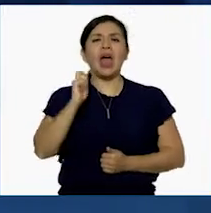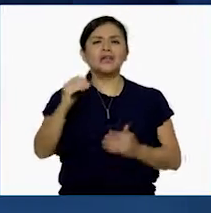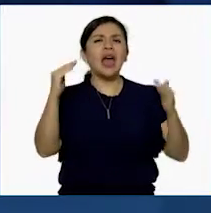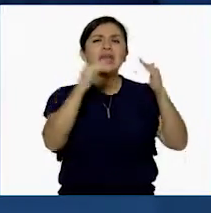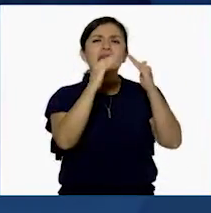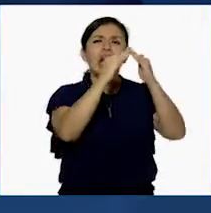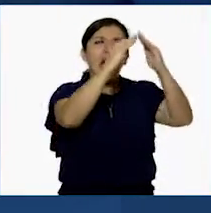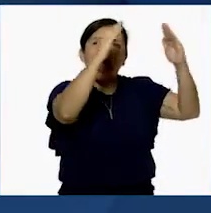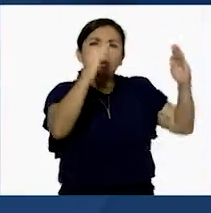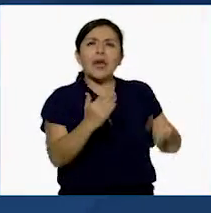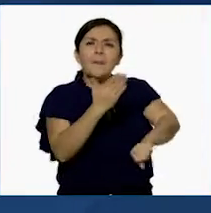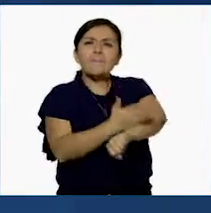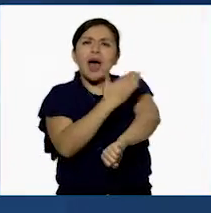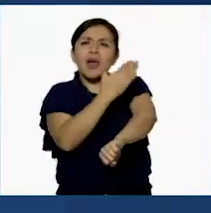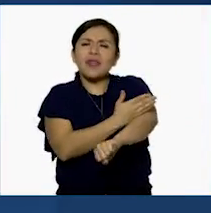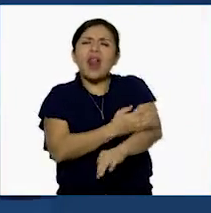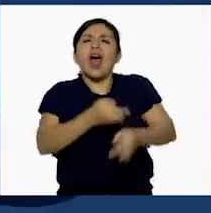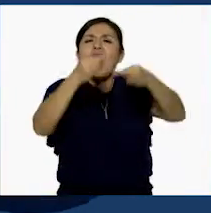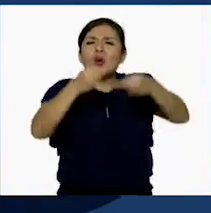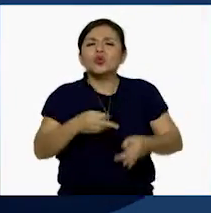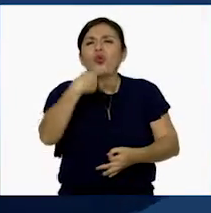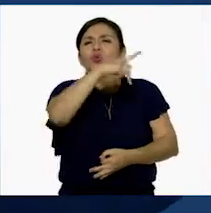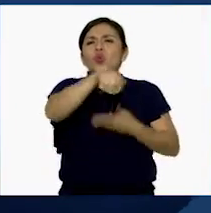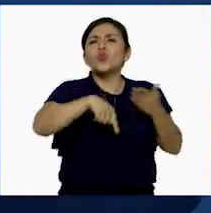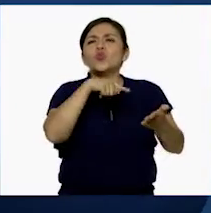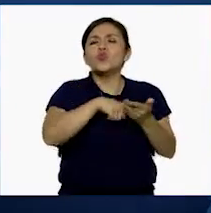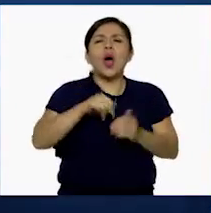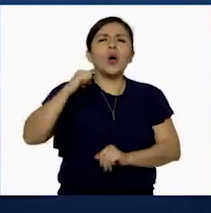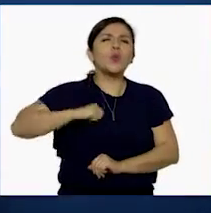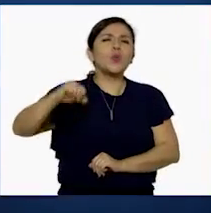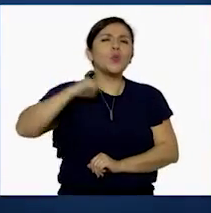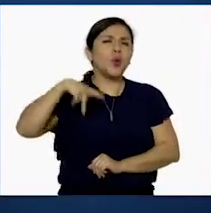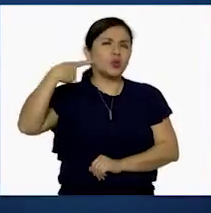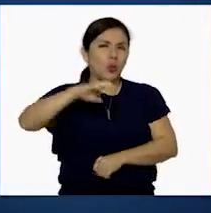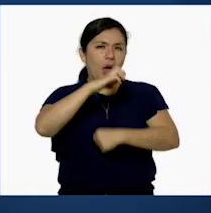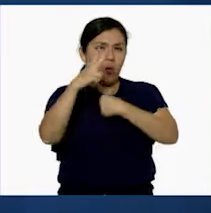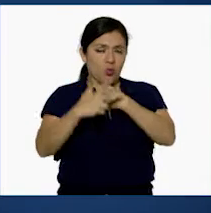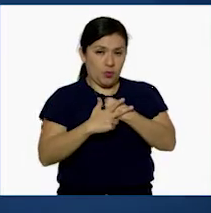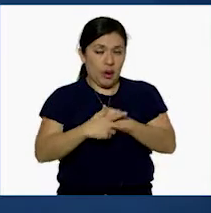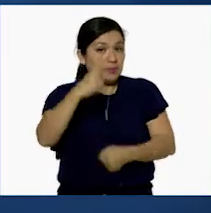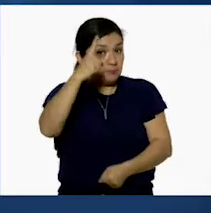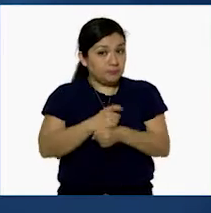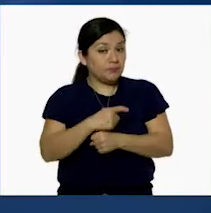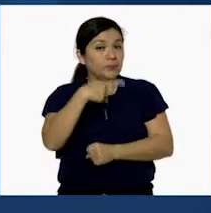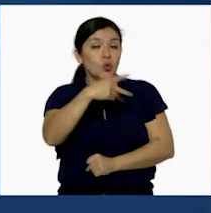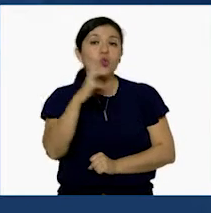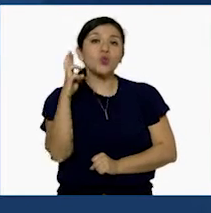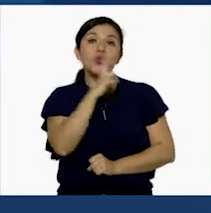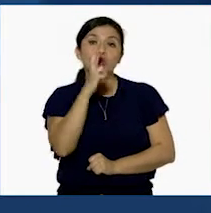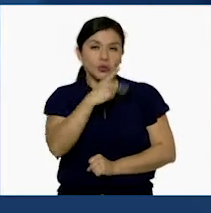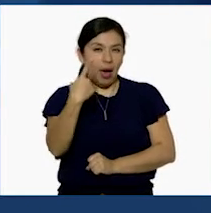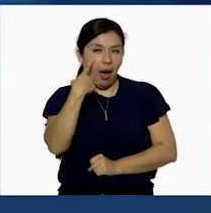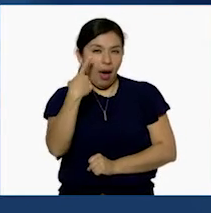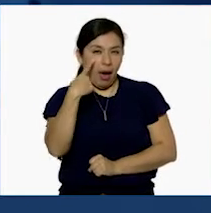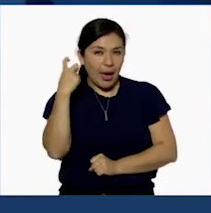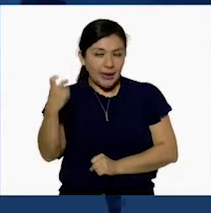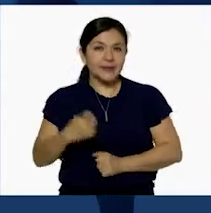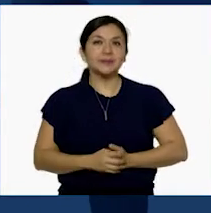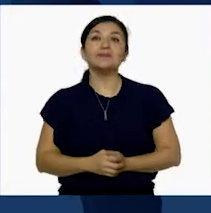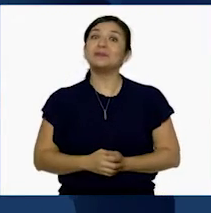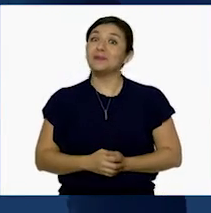de madera propia de algunos países septentrionales del antiguo continente y especialmente de Rusia.